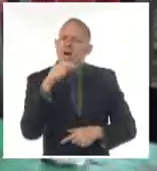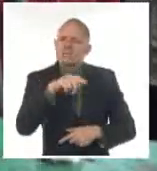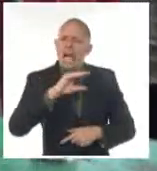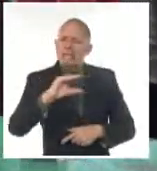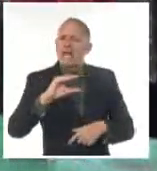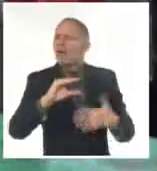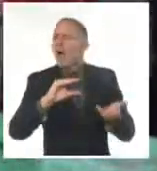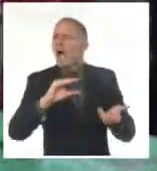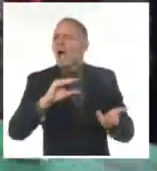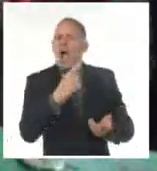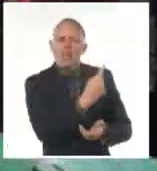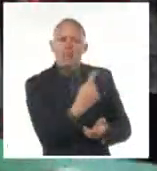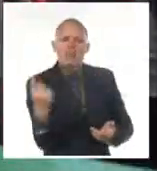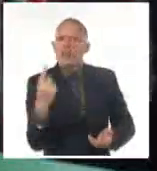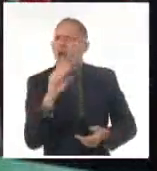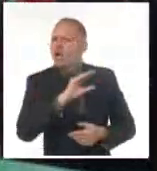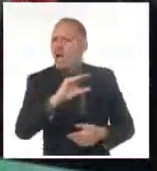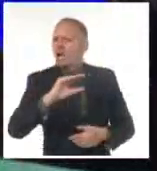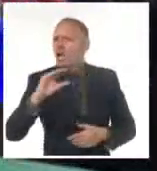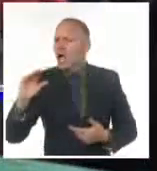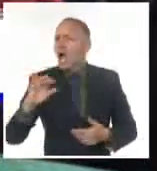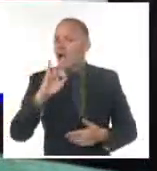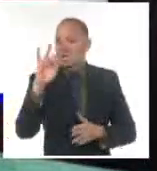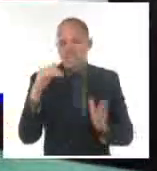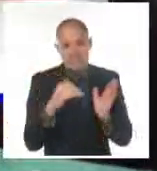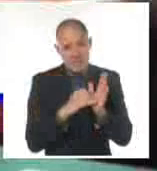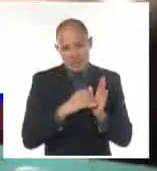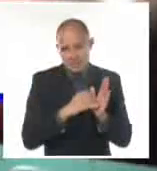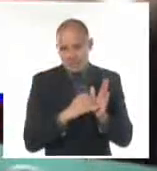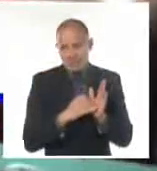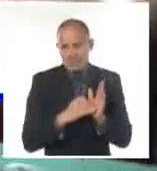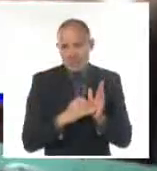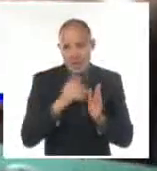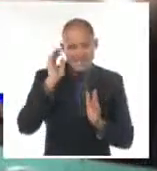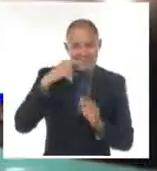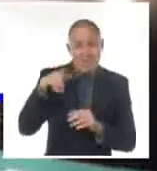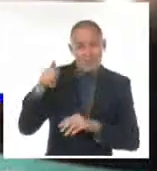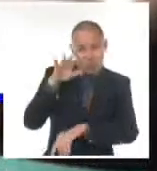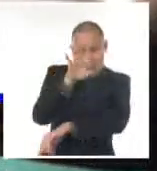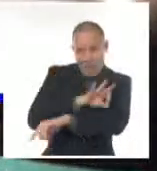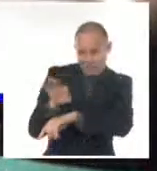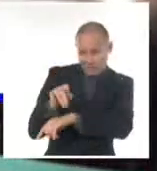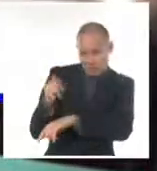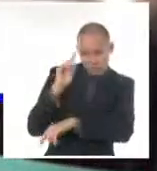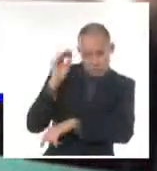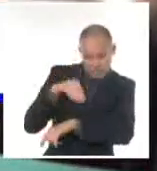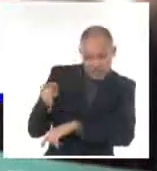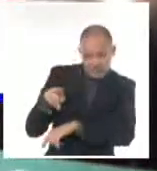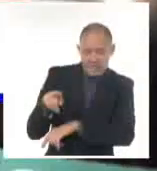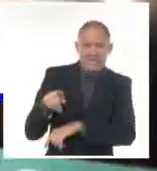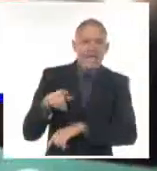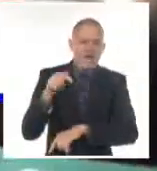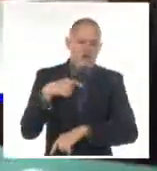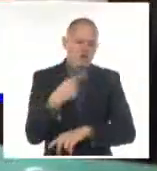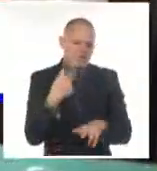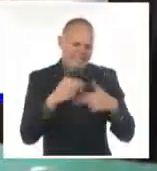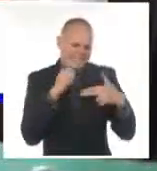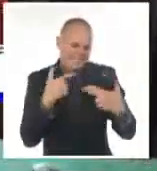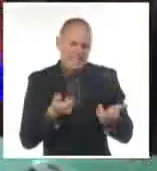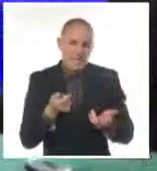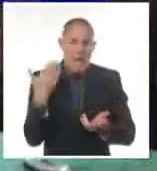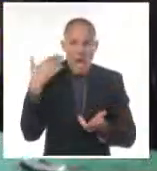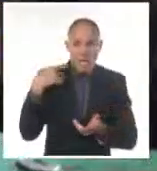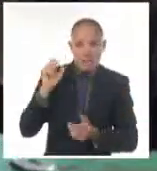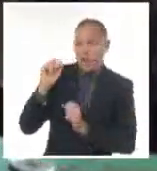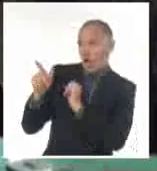pesos. Usted que es ingeniero eléctrico, sustitución de importaciones, estamos recuperando los